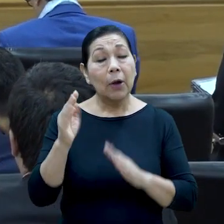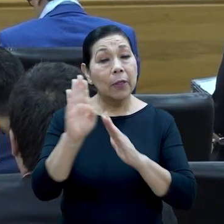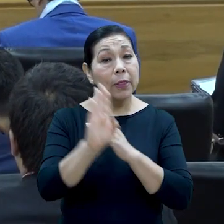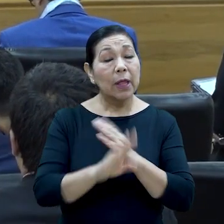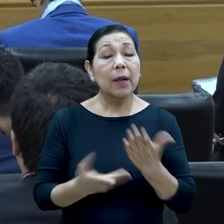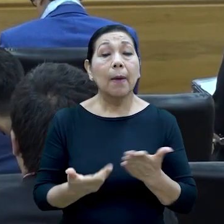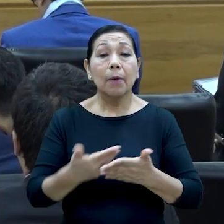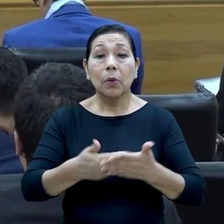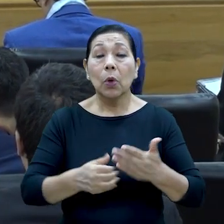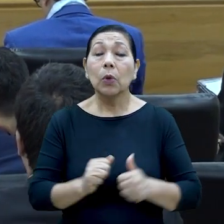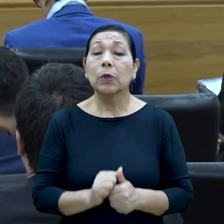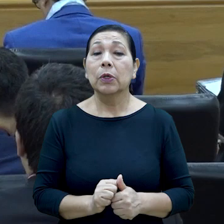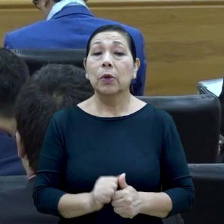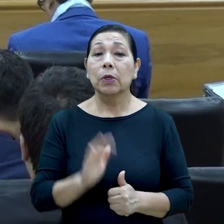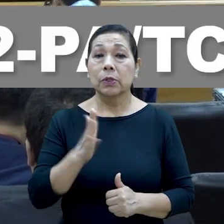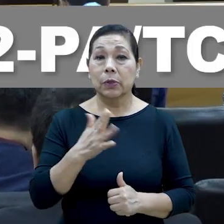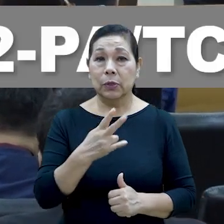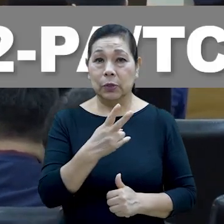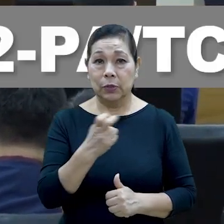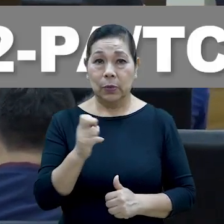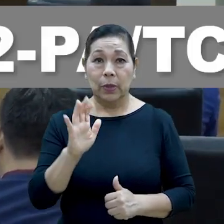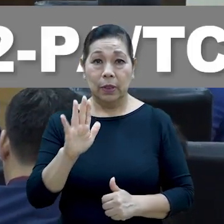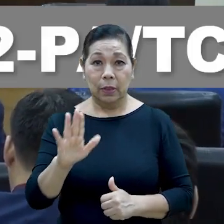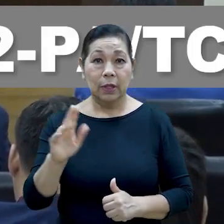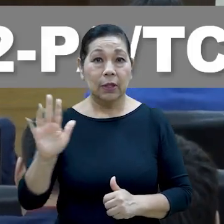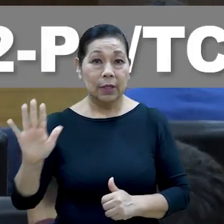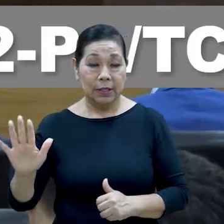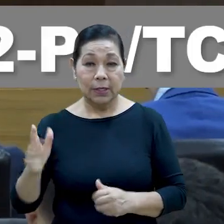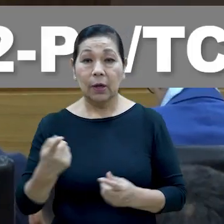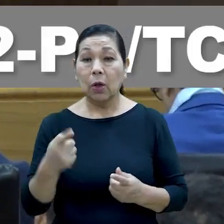demanda de amparo, expediente número